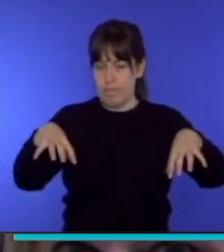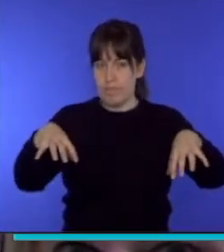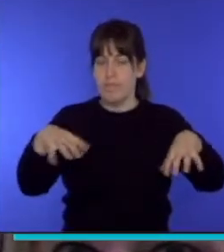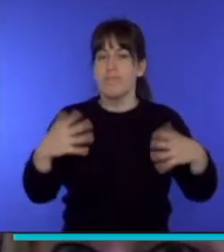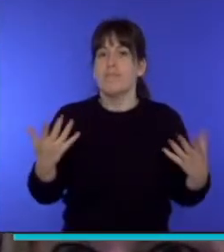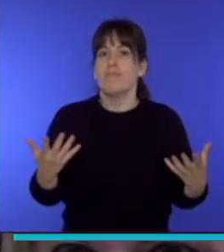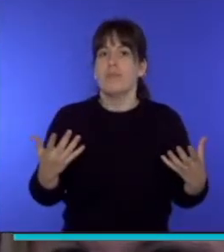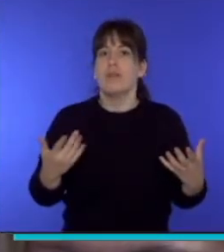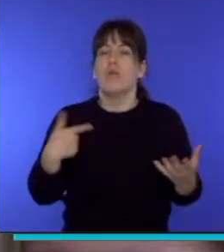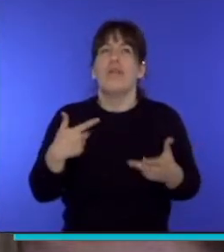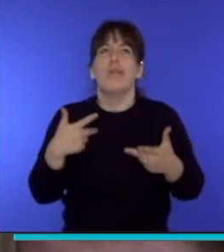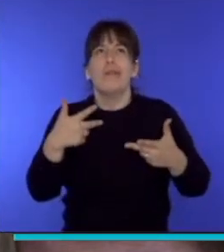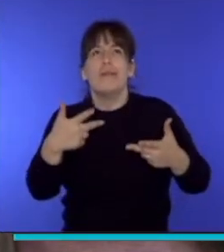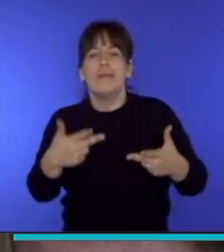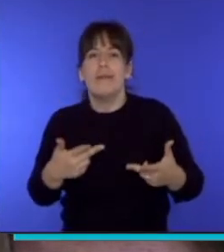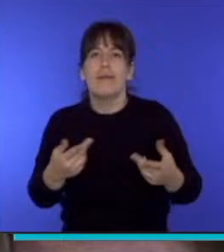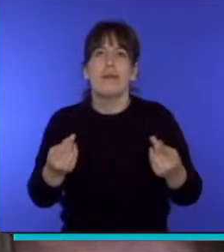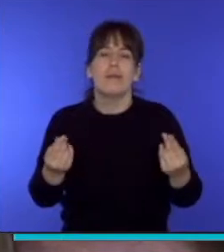Entonces, cuando se